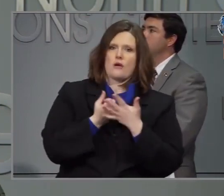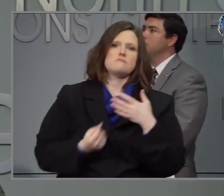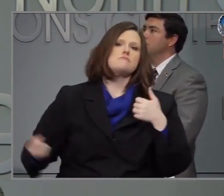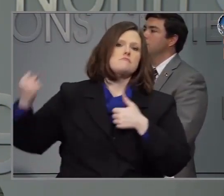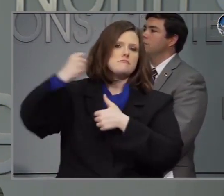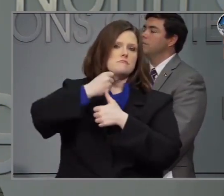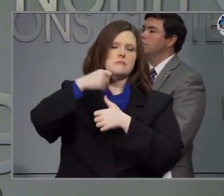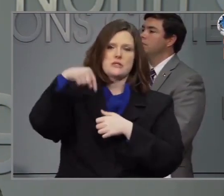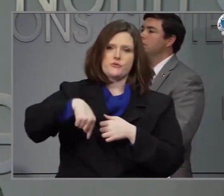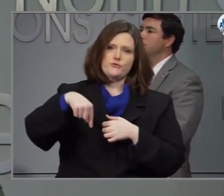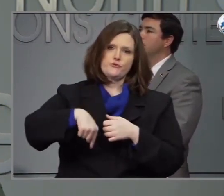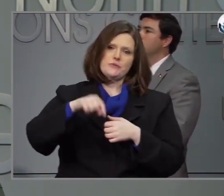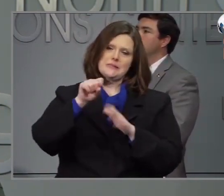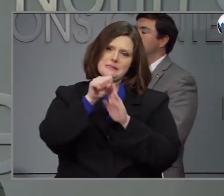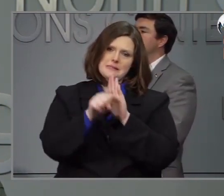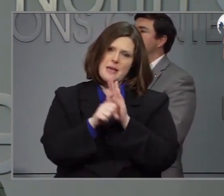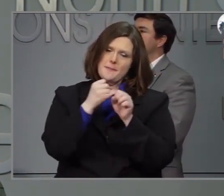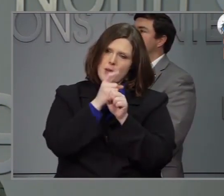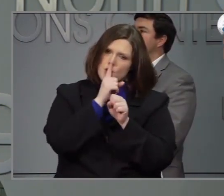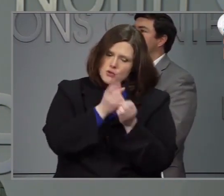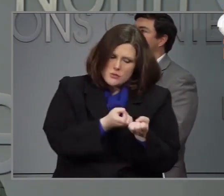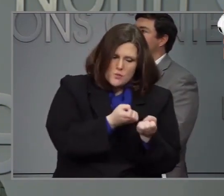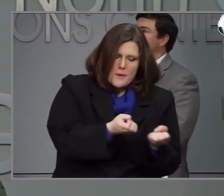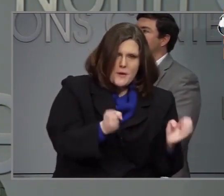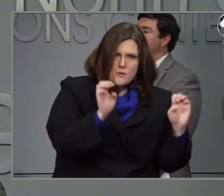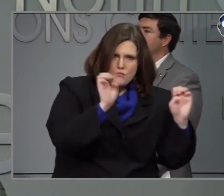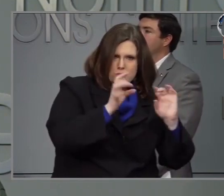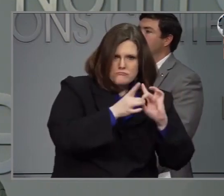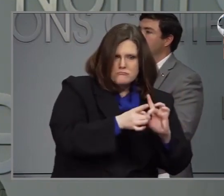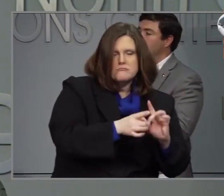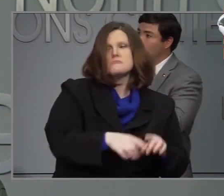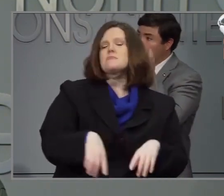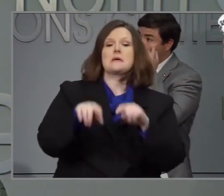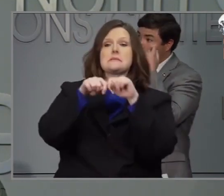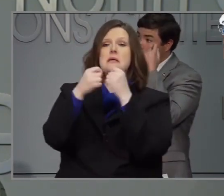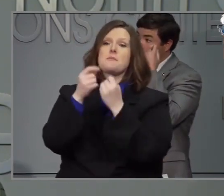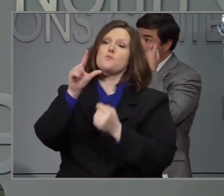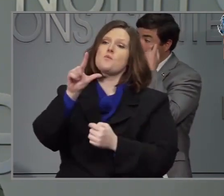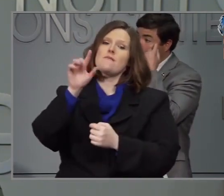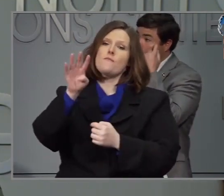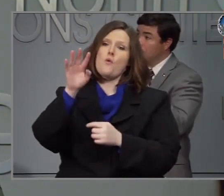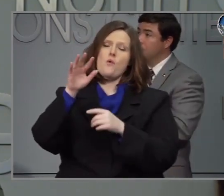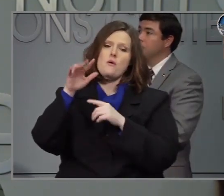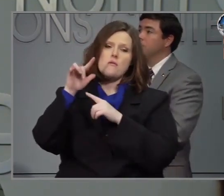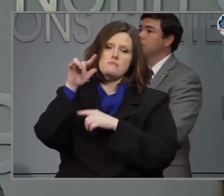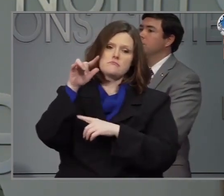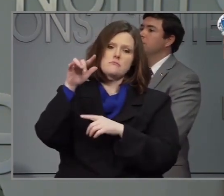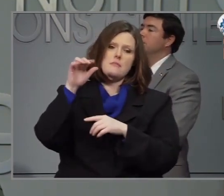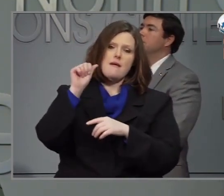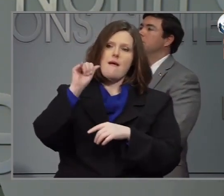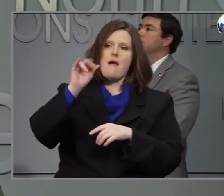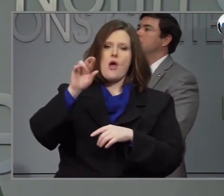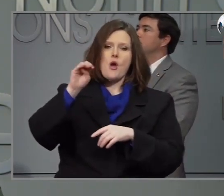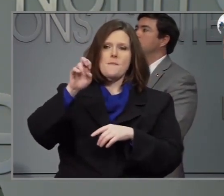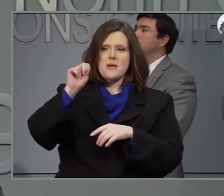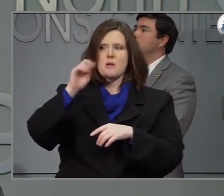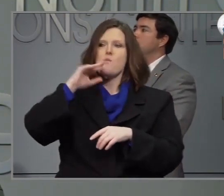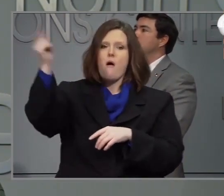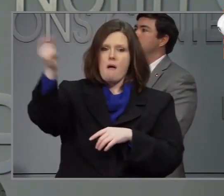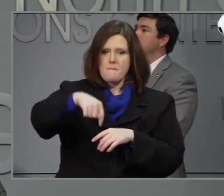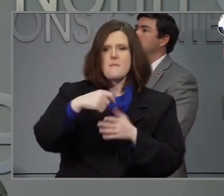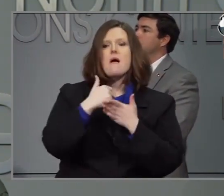otros de los empleados que trabajan en la primera fila y también estamos trabajando